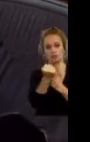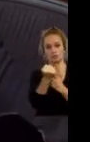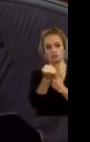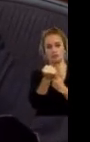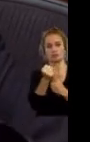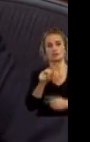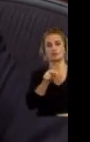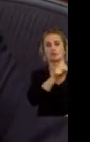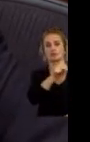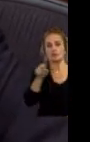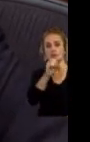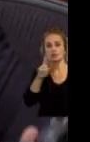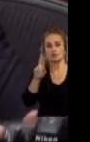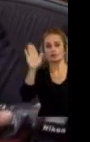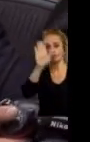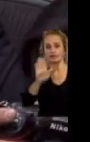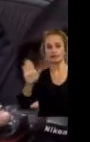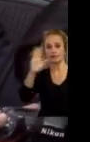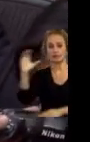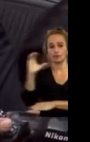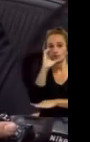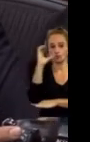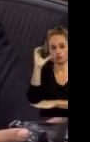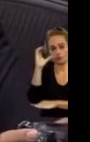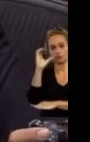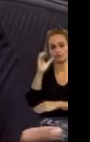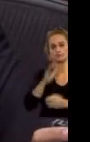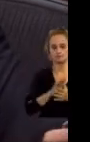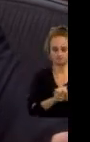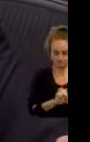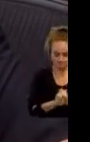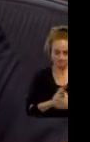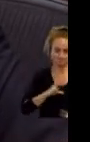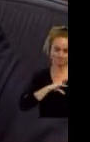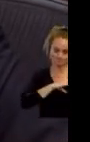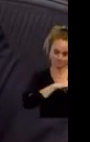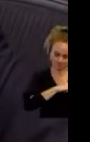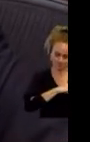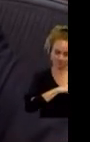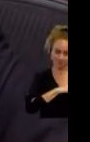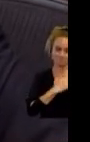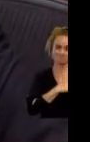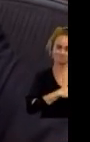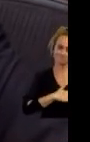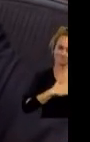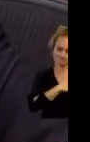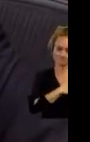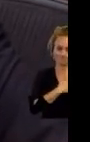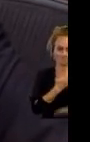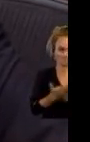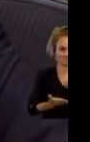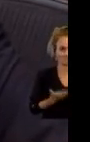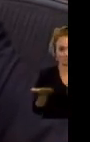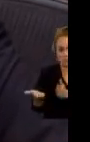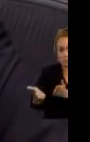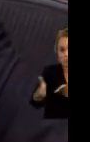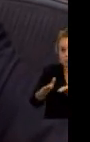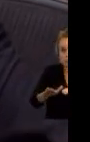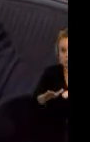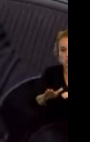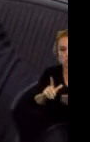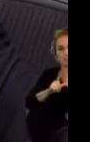del nororiente colombiano. No solamente se ha perdido un